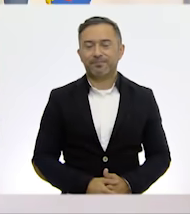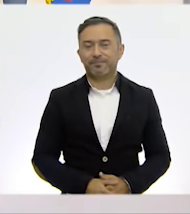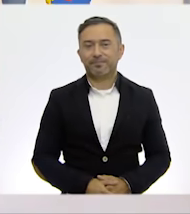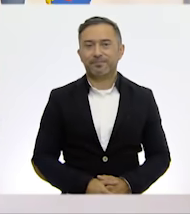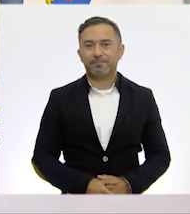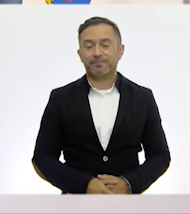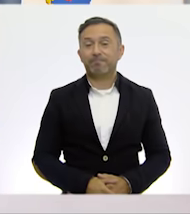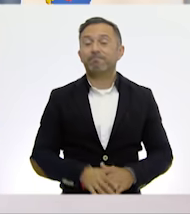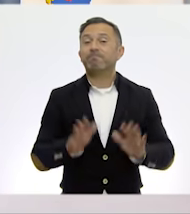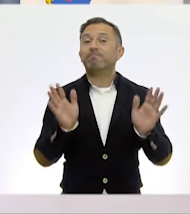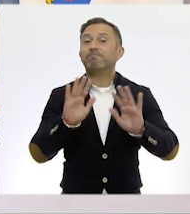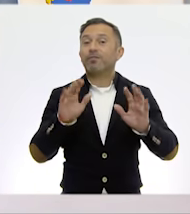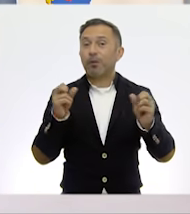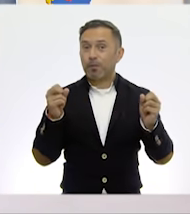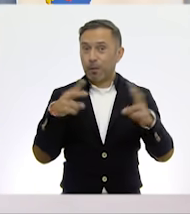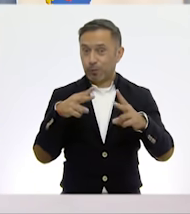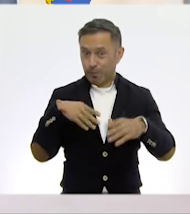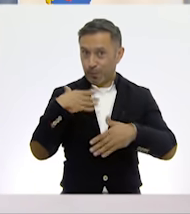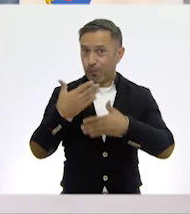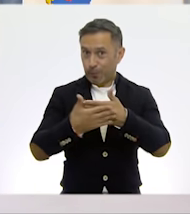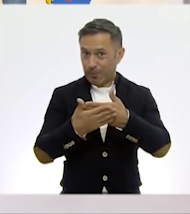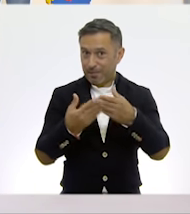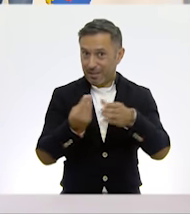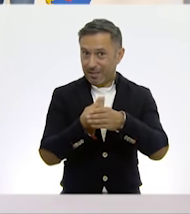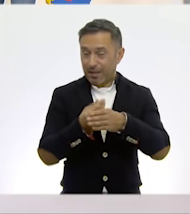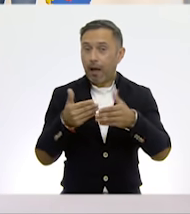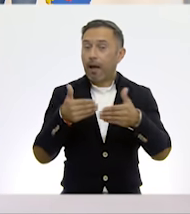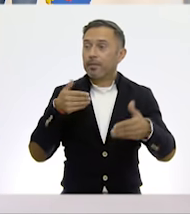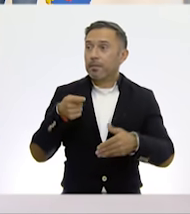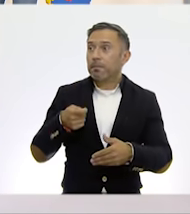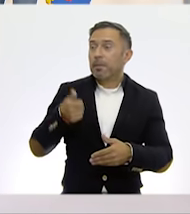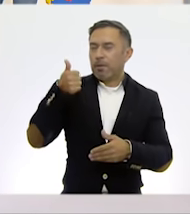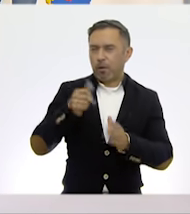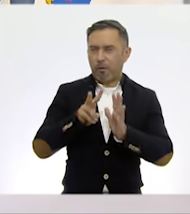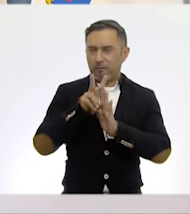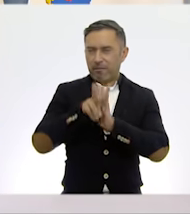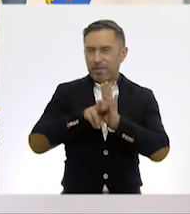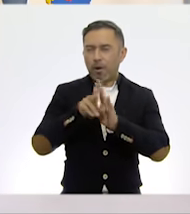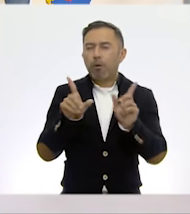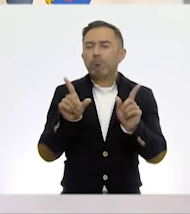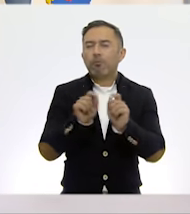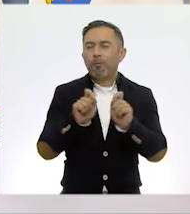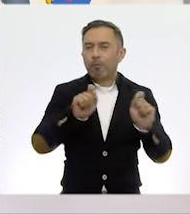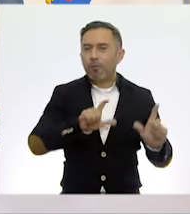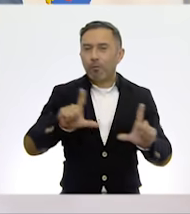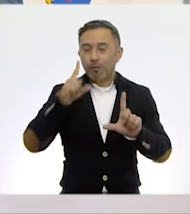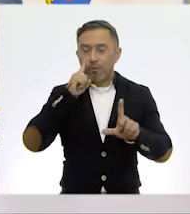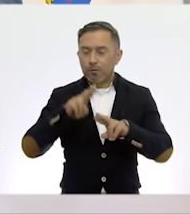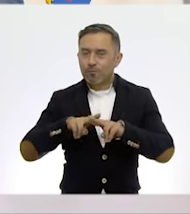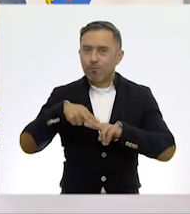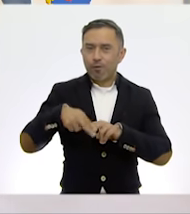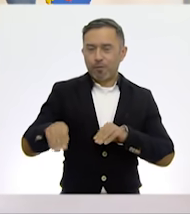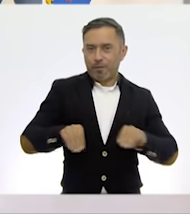Nos vemos hasta la próxima, pero antes de Ezequiel, vamos a ver la siguiente cápsula para movernos un poco. ¿Estás listo?